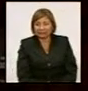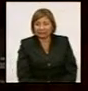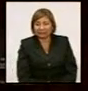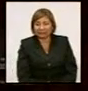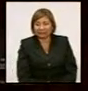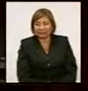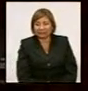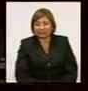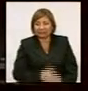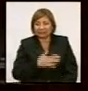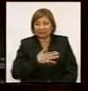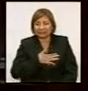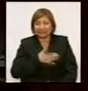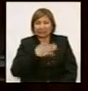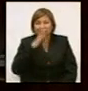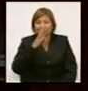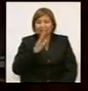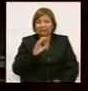A mí ya me hacen